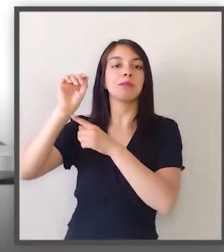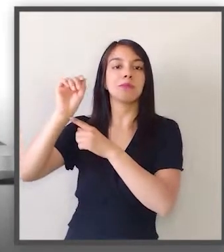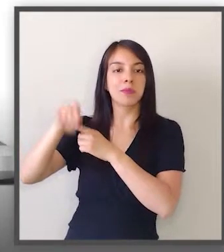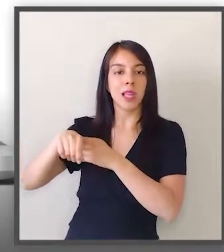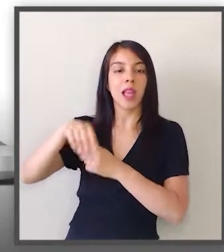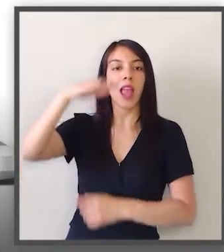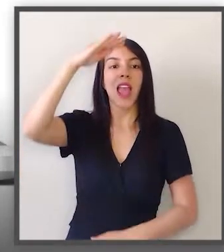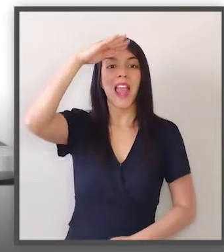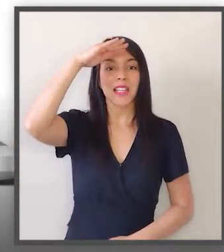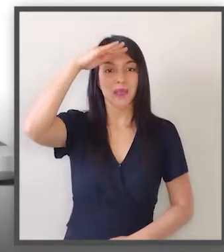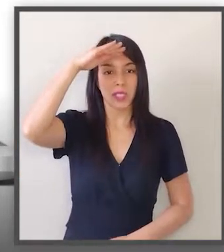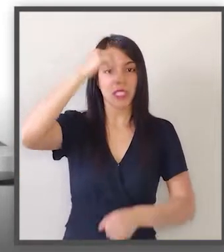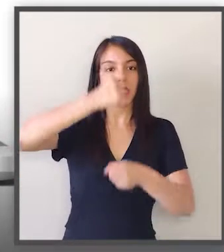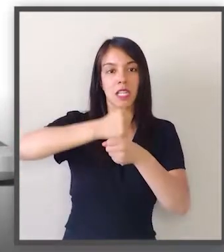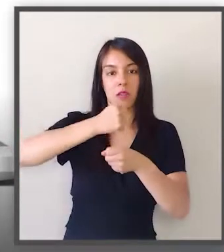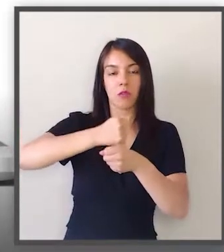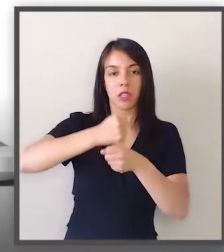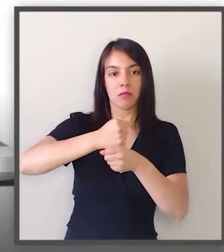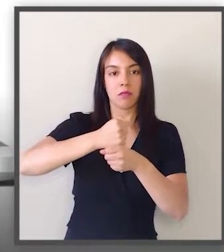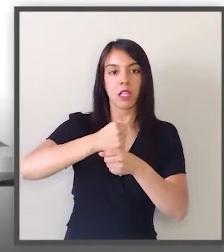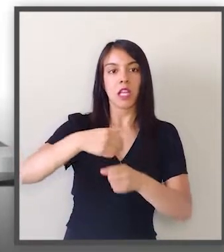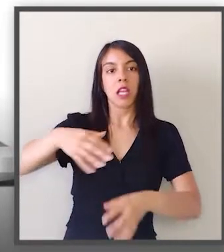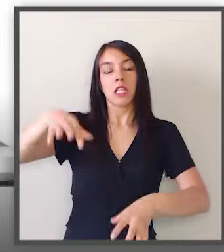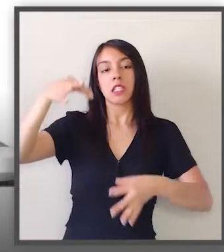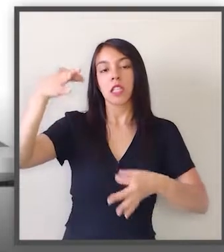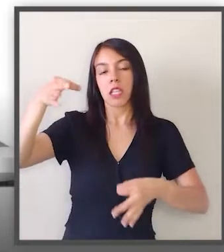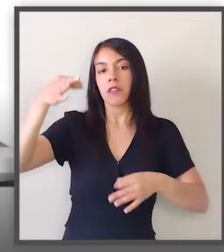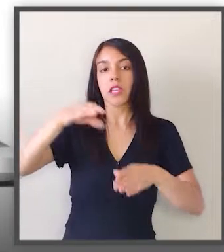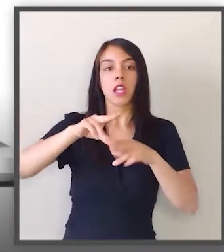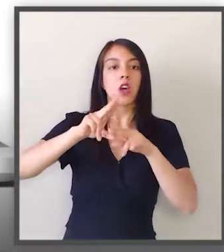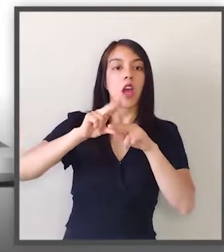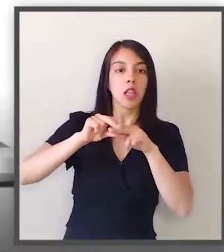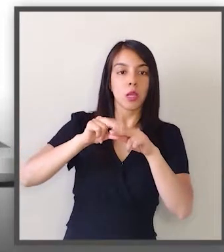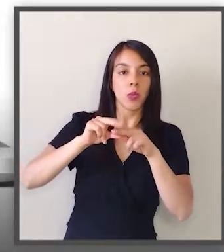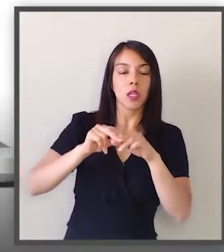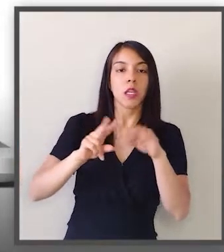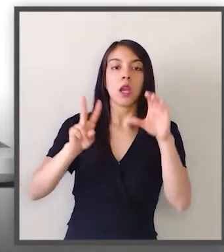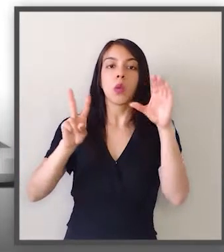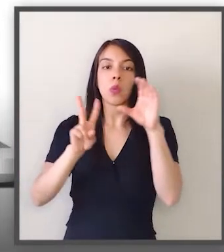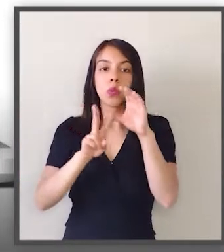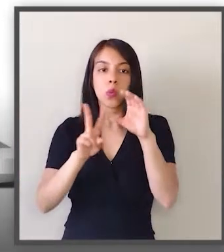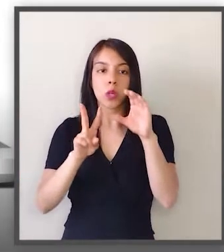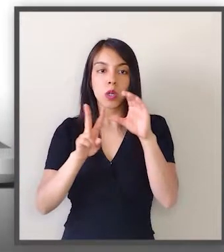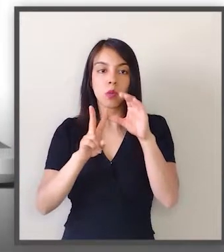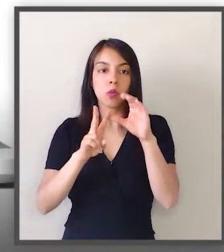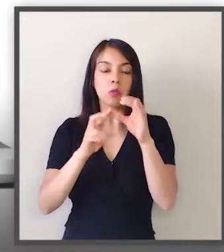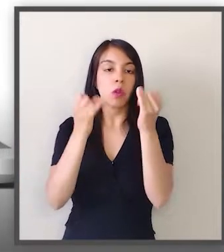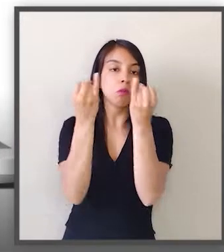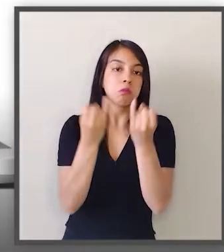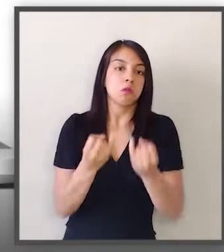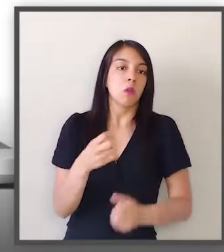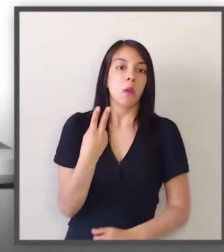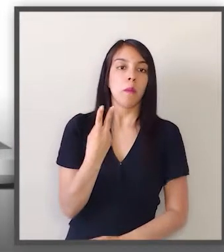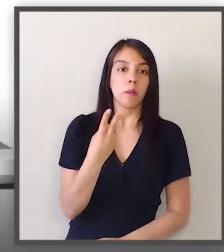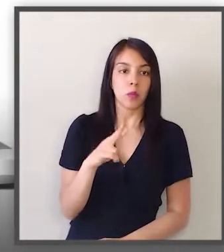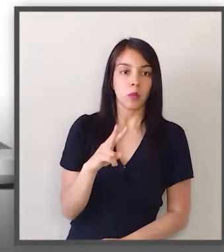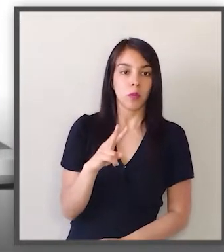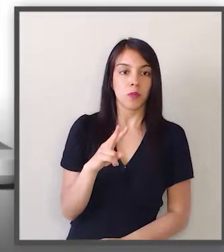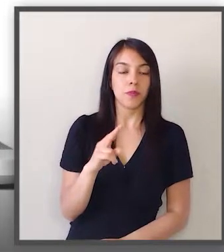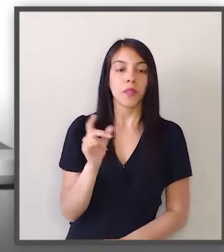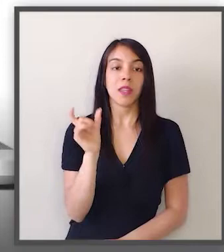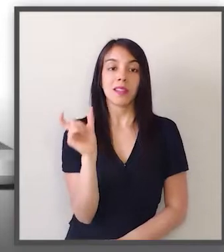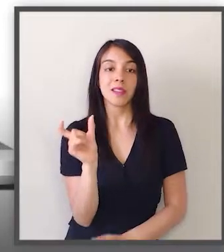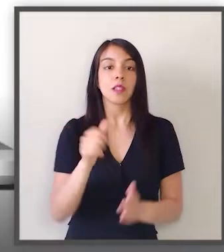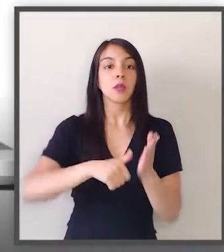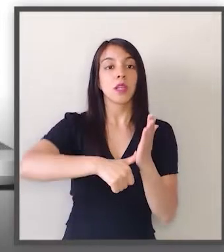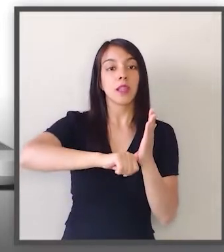antigüedad, currículum vitae, formato propio, cédula de identidad y certificado que acredite su nivel educacional, como